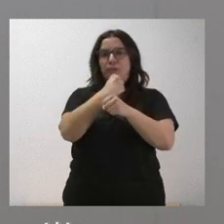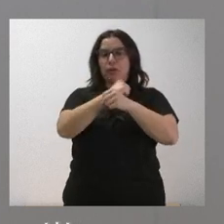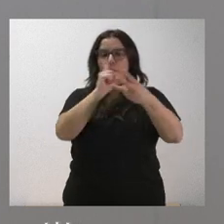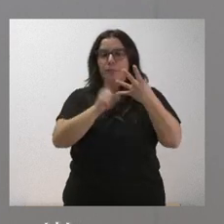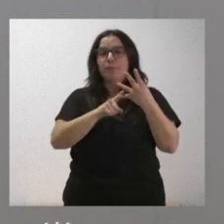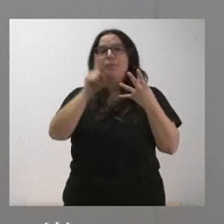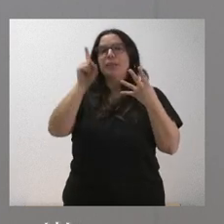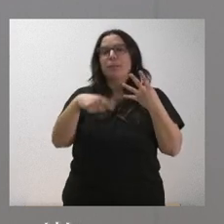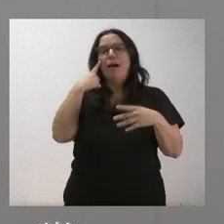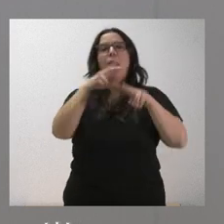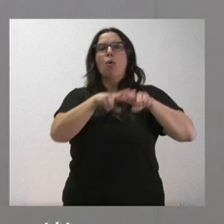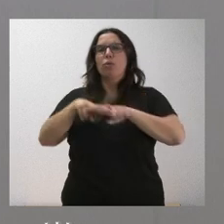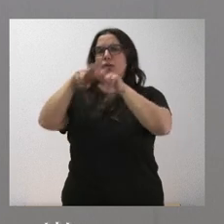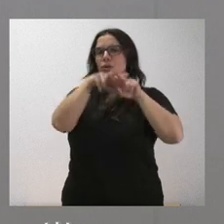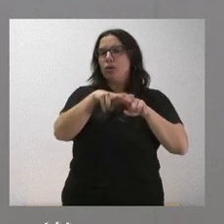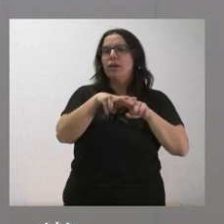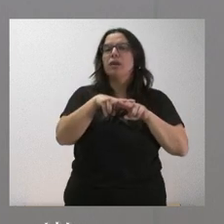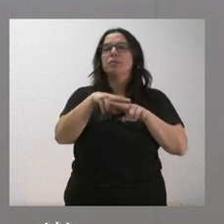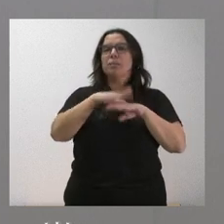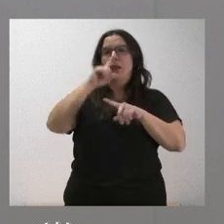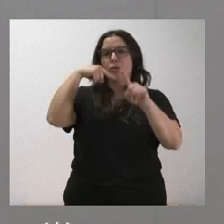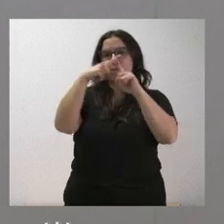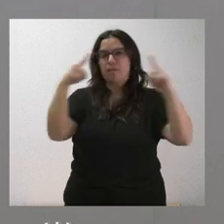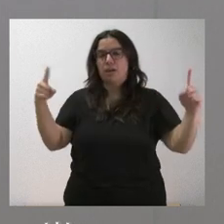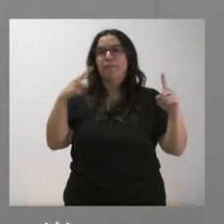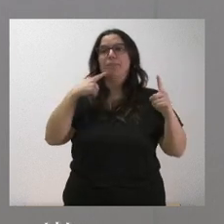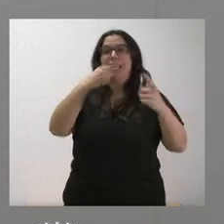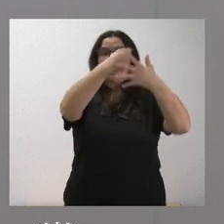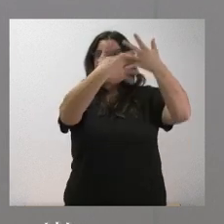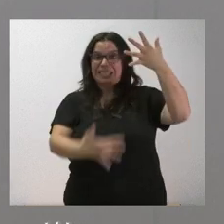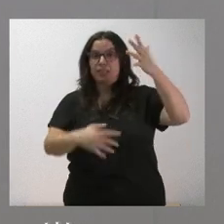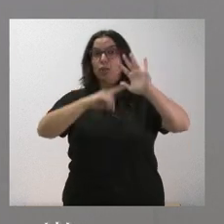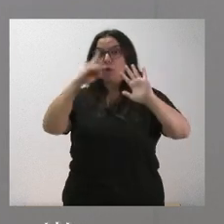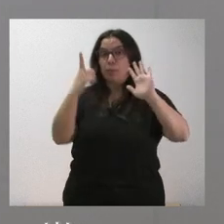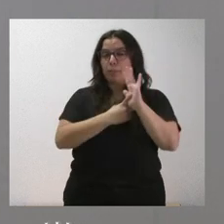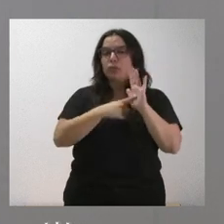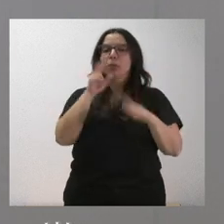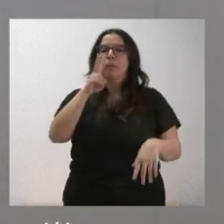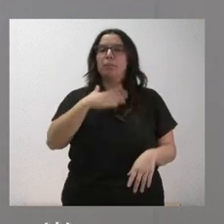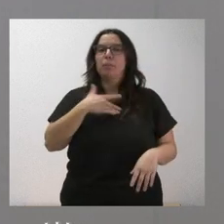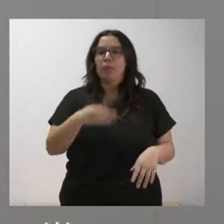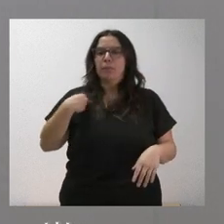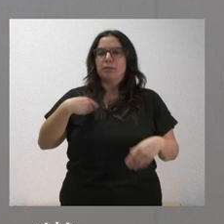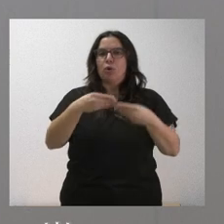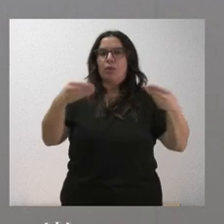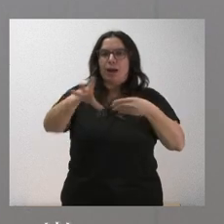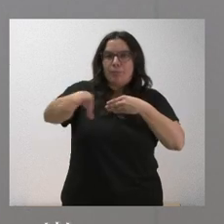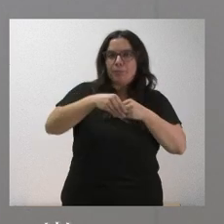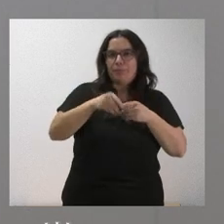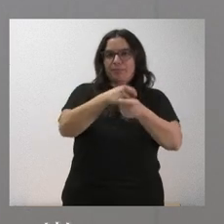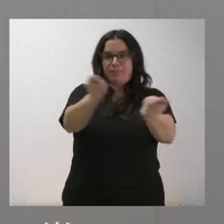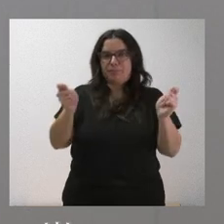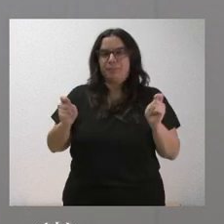así como auditorías contempladas por el año 2024 el listado completo de todo ello lo tienen ustedes en la hoja anexa que les ha sido